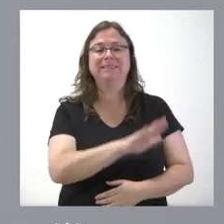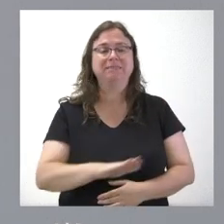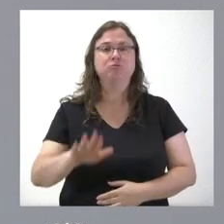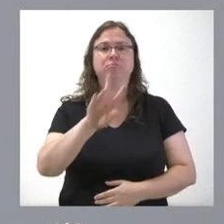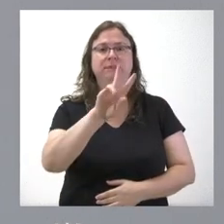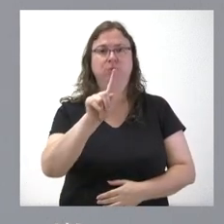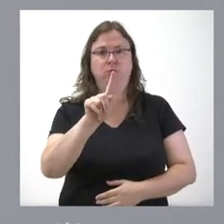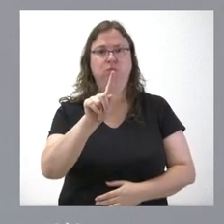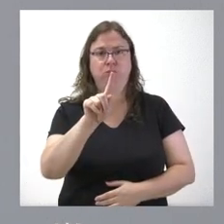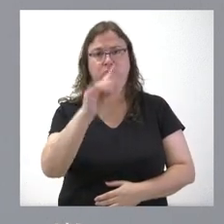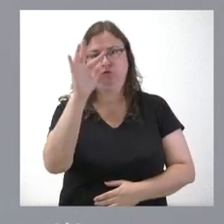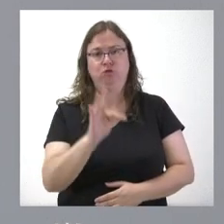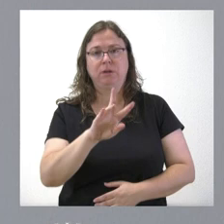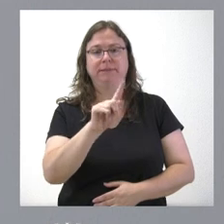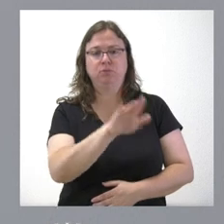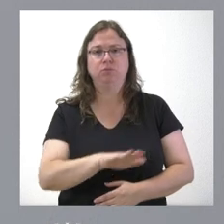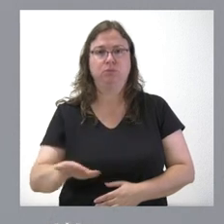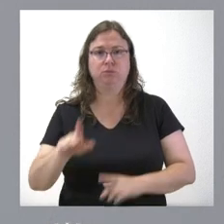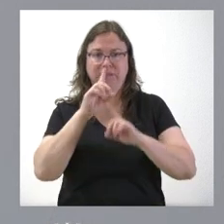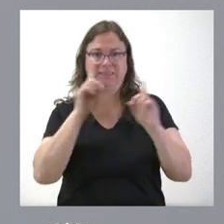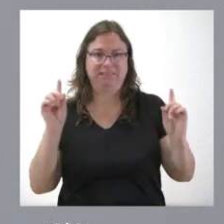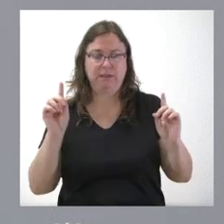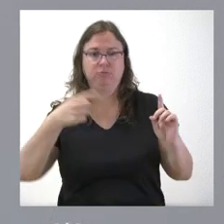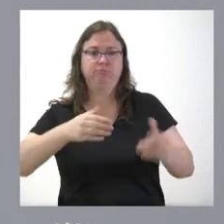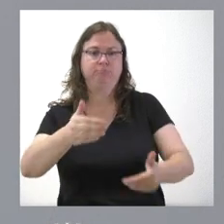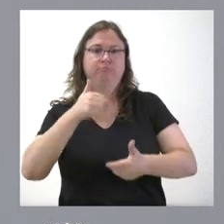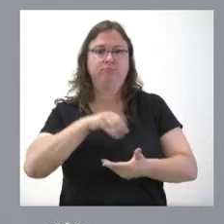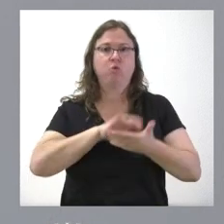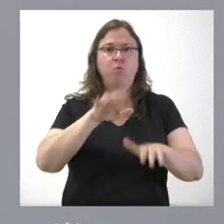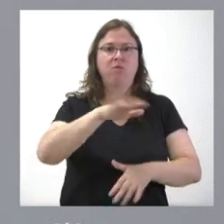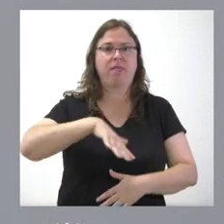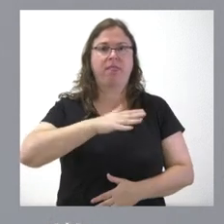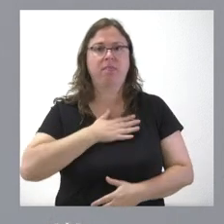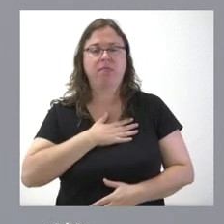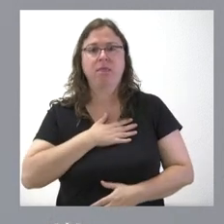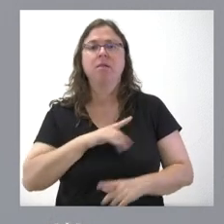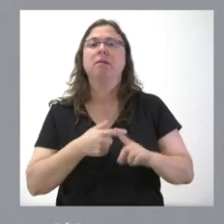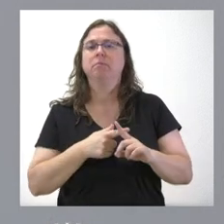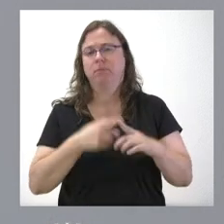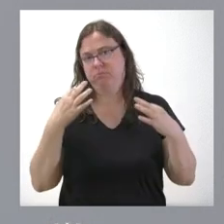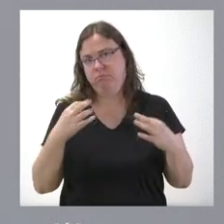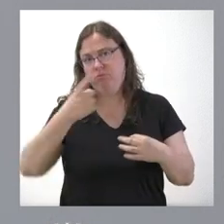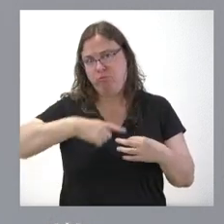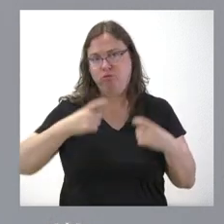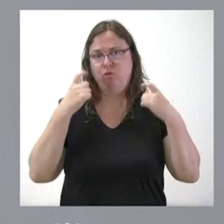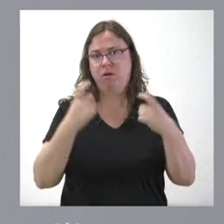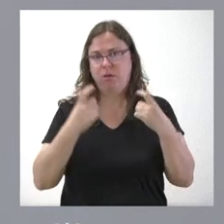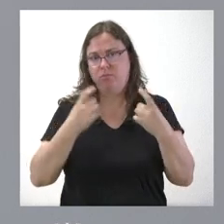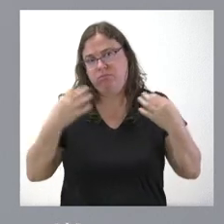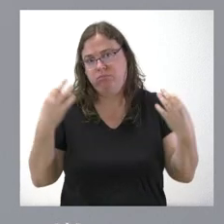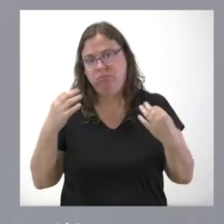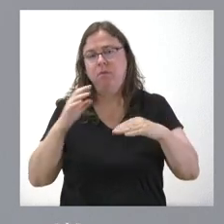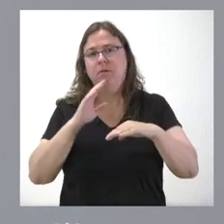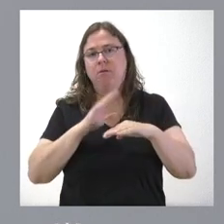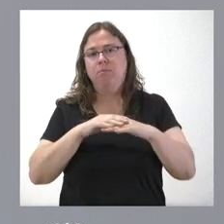los que correspondería a acoger en nuestra comunidad Autónoma y naturalmente nosotros vamos a hacer los esfuerzos correspondientes para